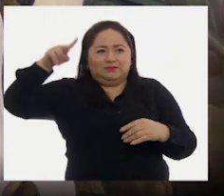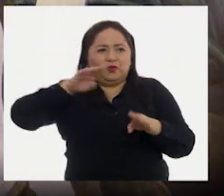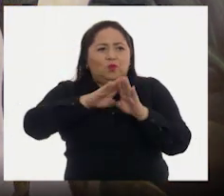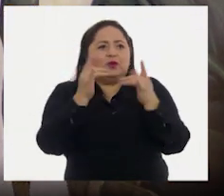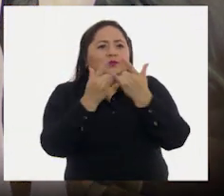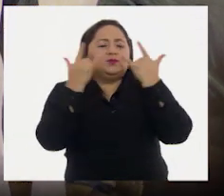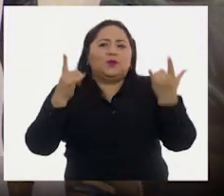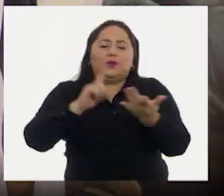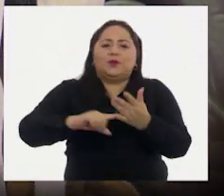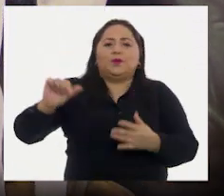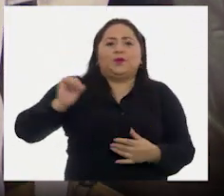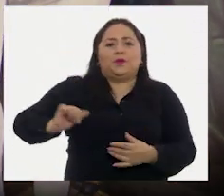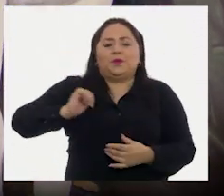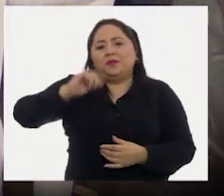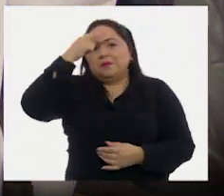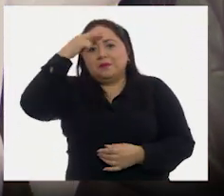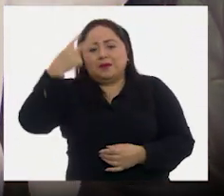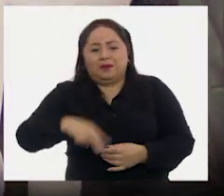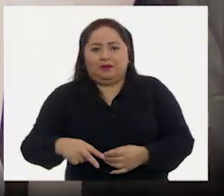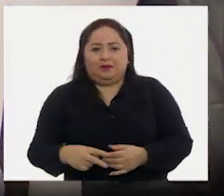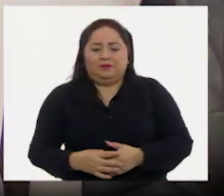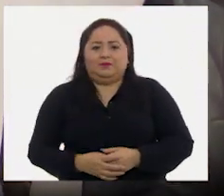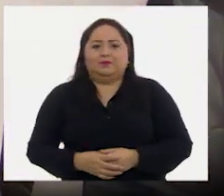la historia mexicana.